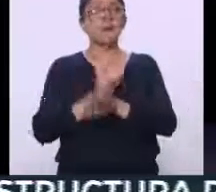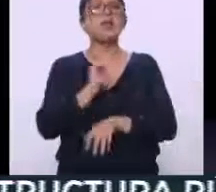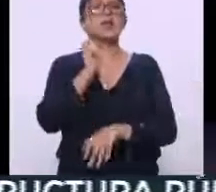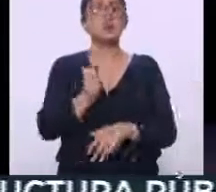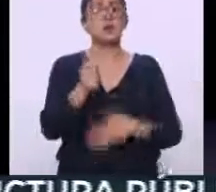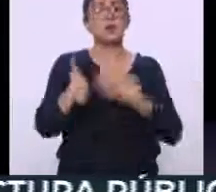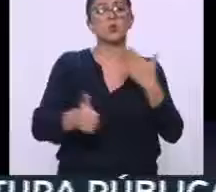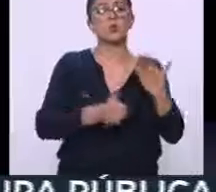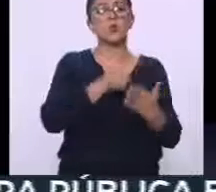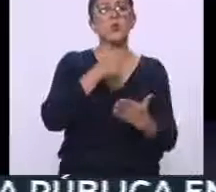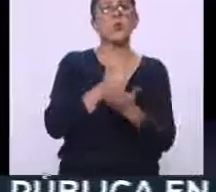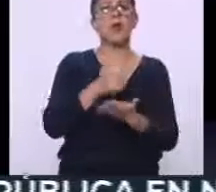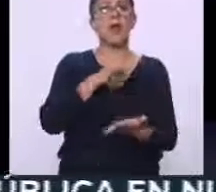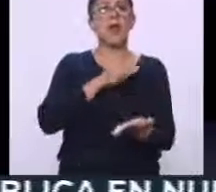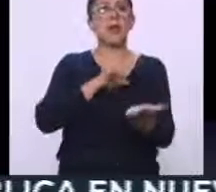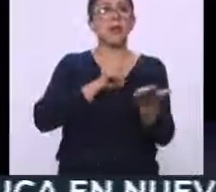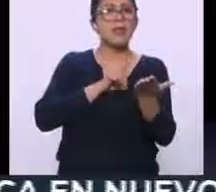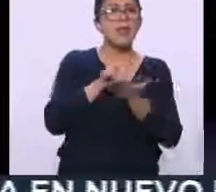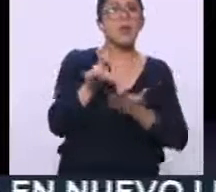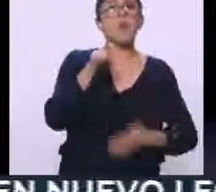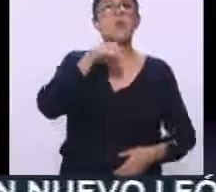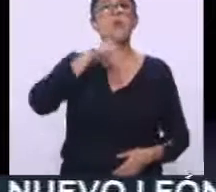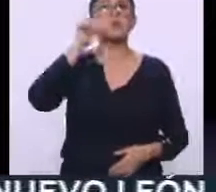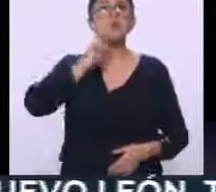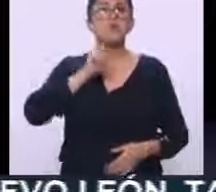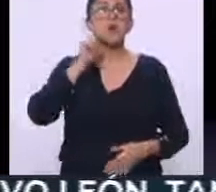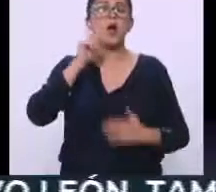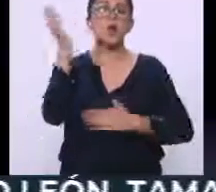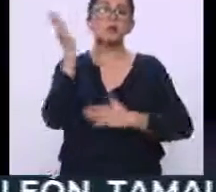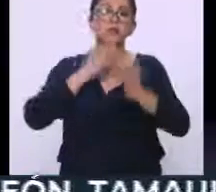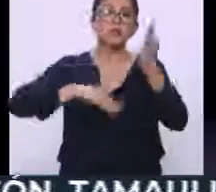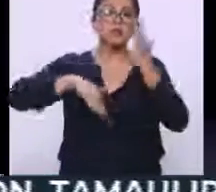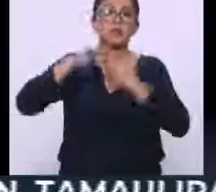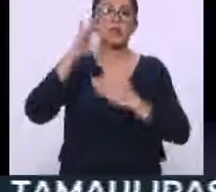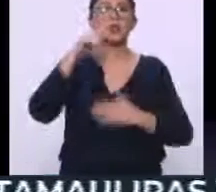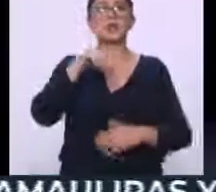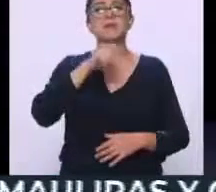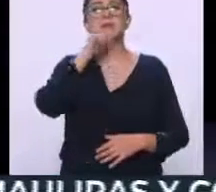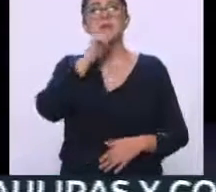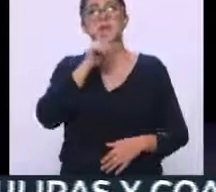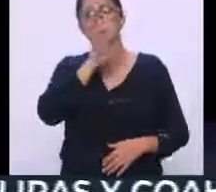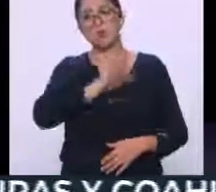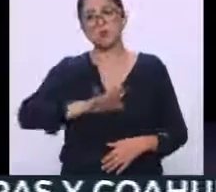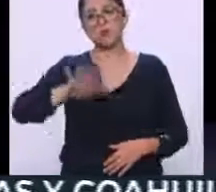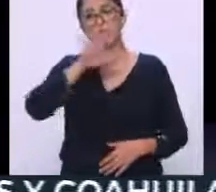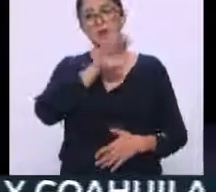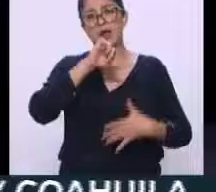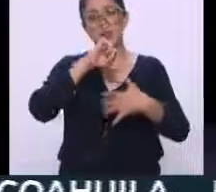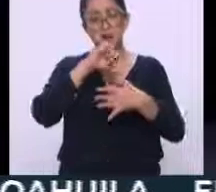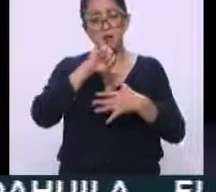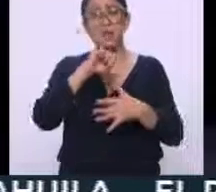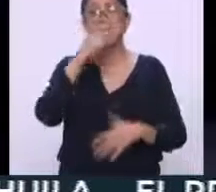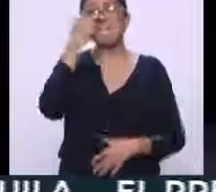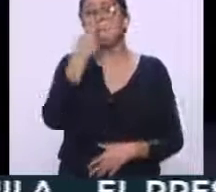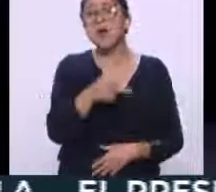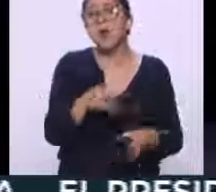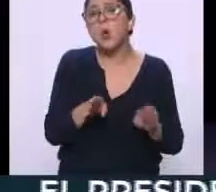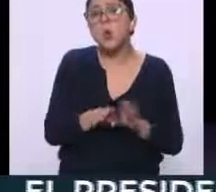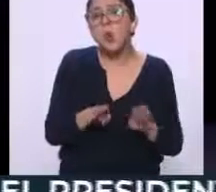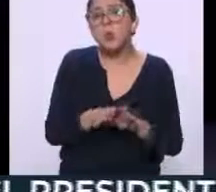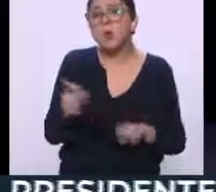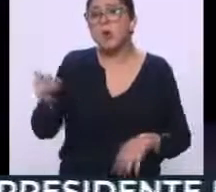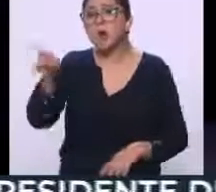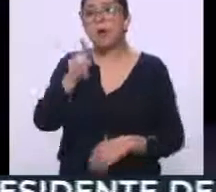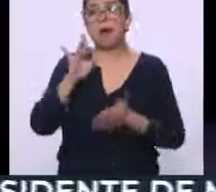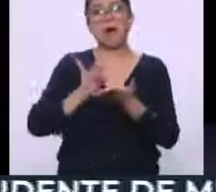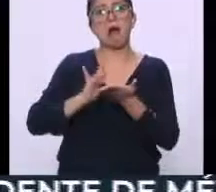las ciudades más progresistas que tenemos, no solamente en este país, sino a nivel Latinoamérica, y hay que decir que en gran parte es gracias a las